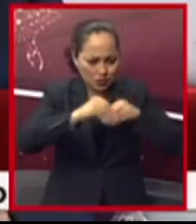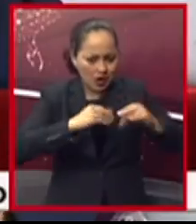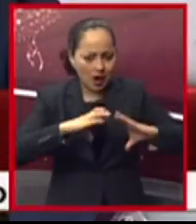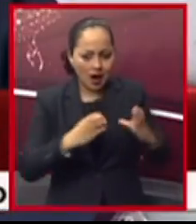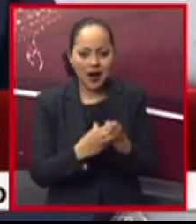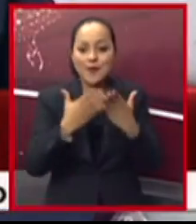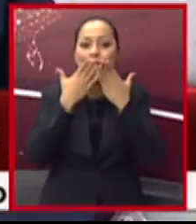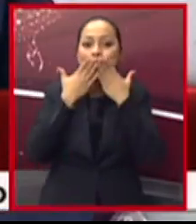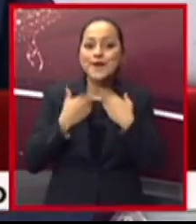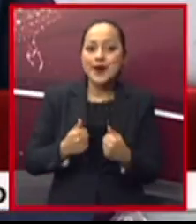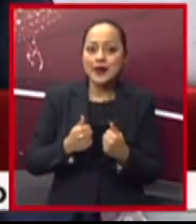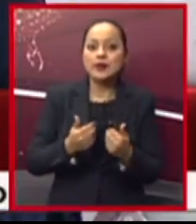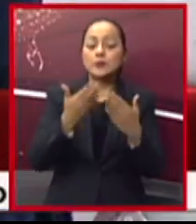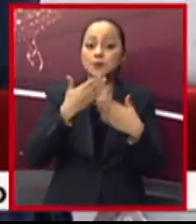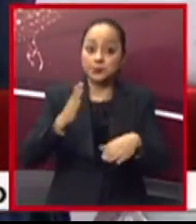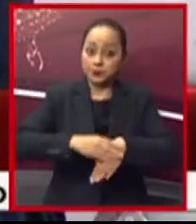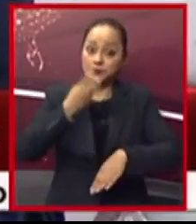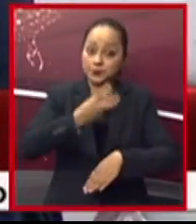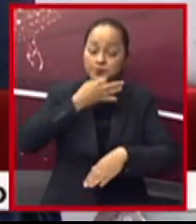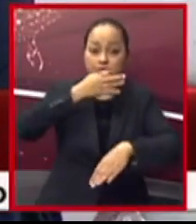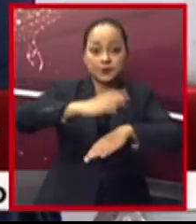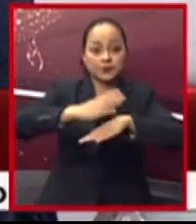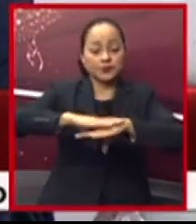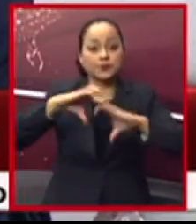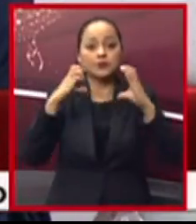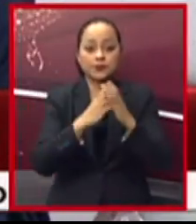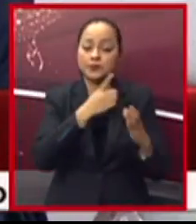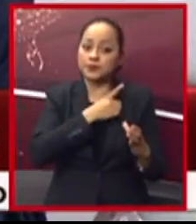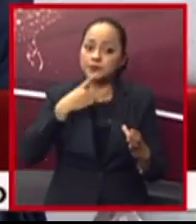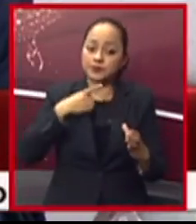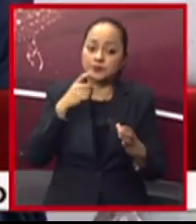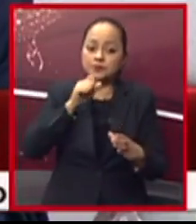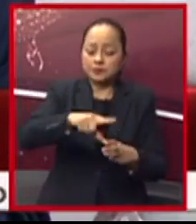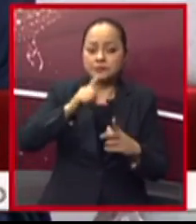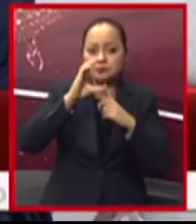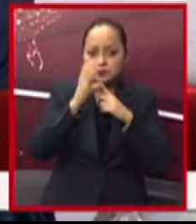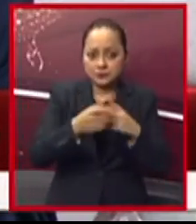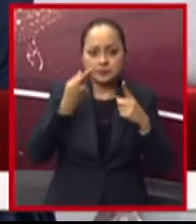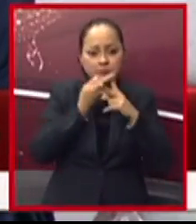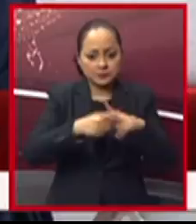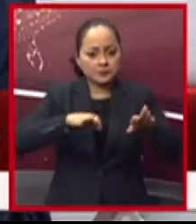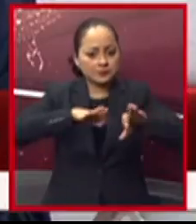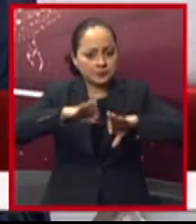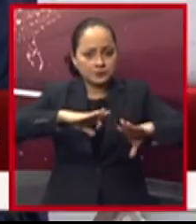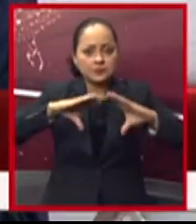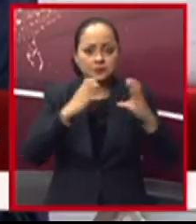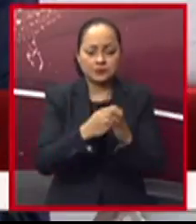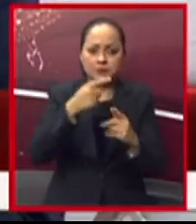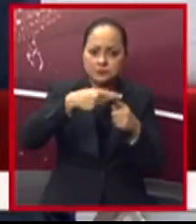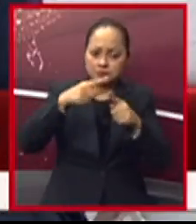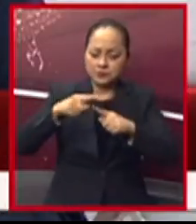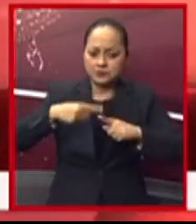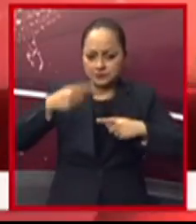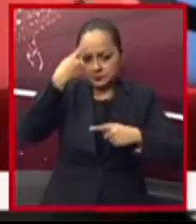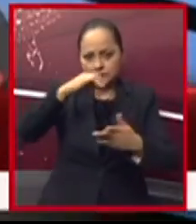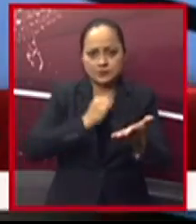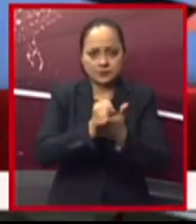cual, el anuncio político real es, se ponen en marcha las comisiones de